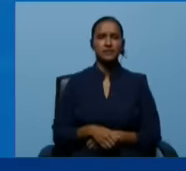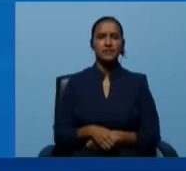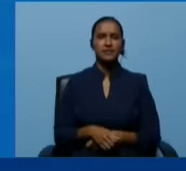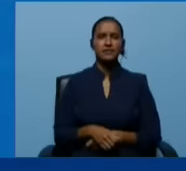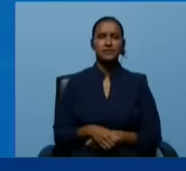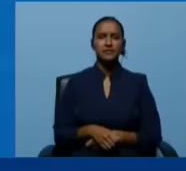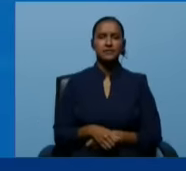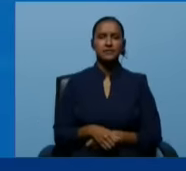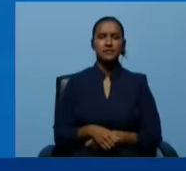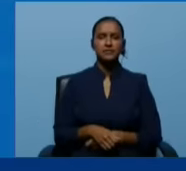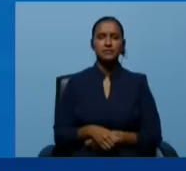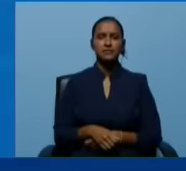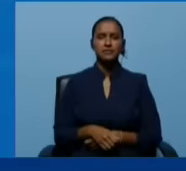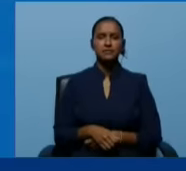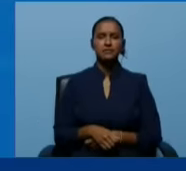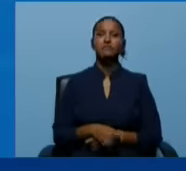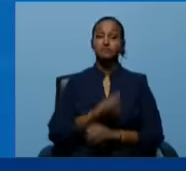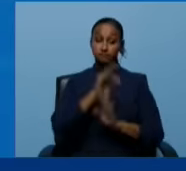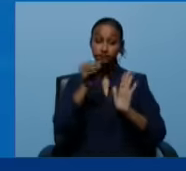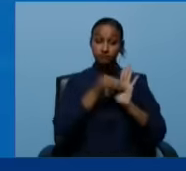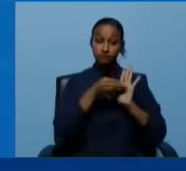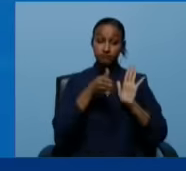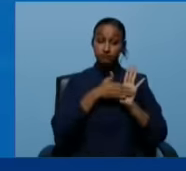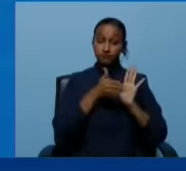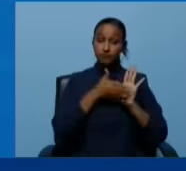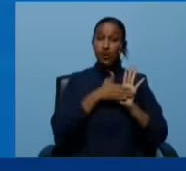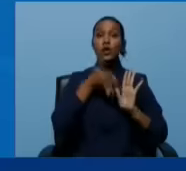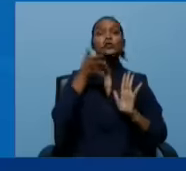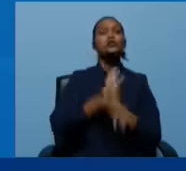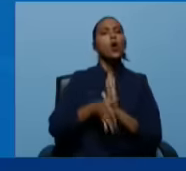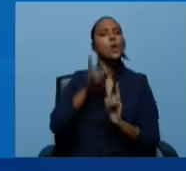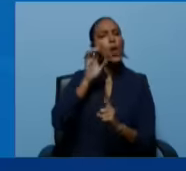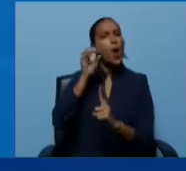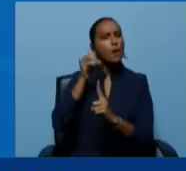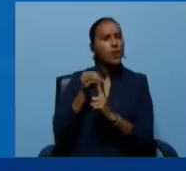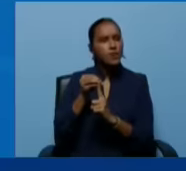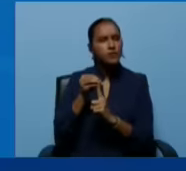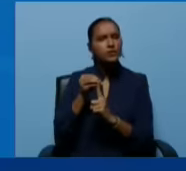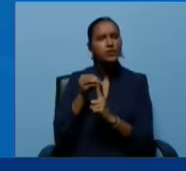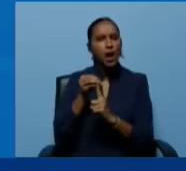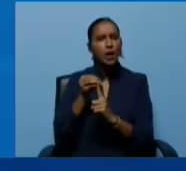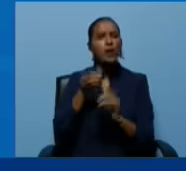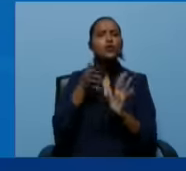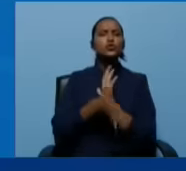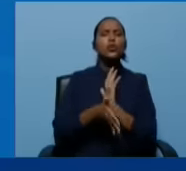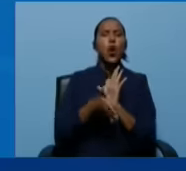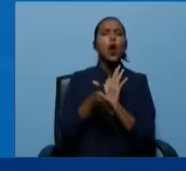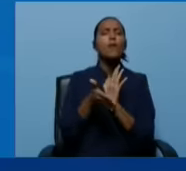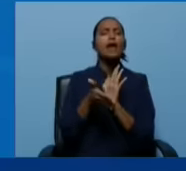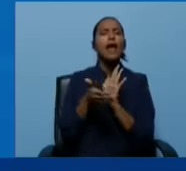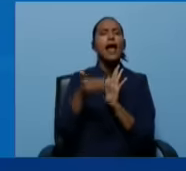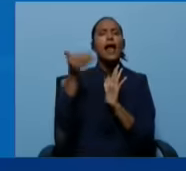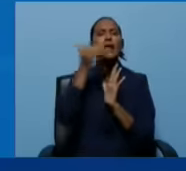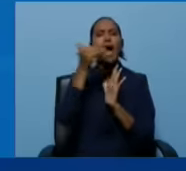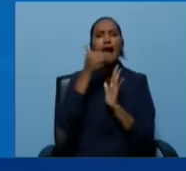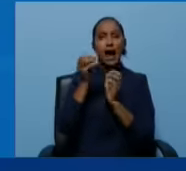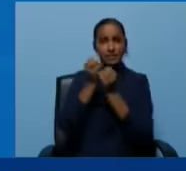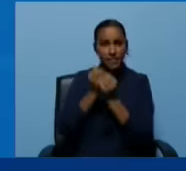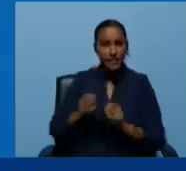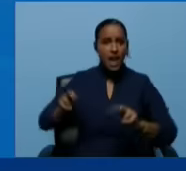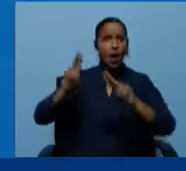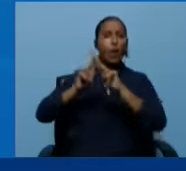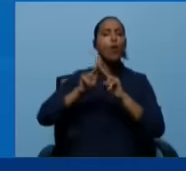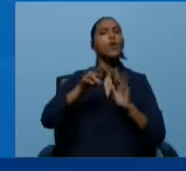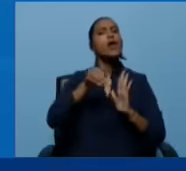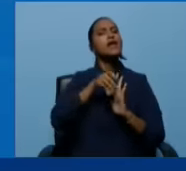cooperación. Apegados a los propósitos y principios de la Carta de las Naciones Unidas y el Derecho